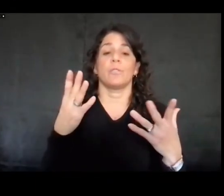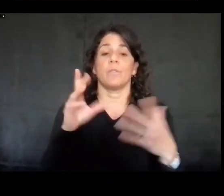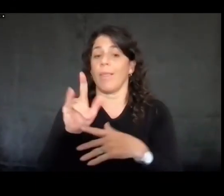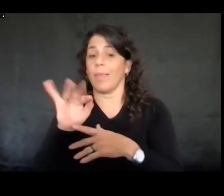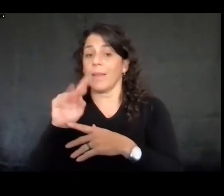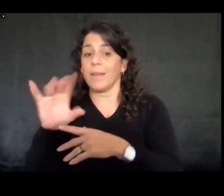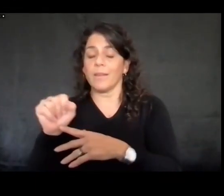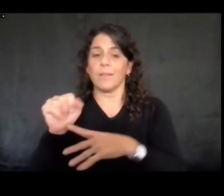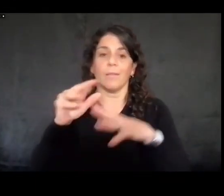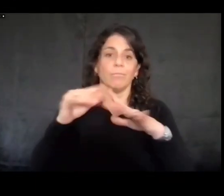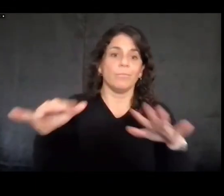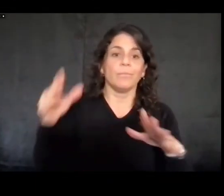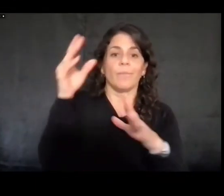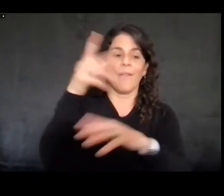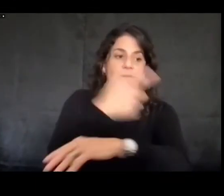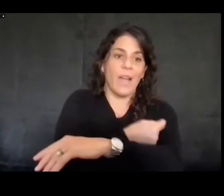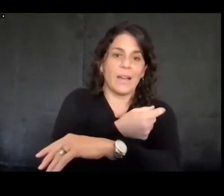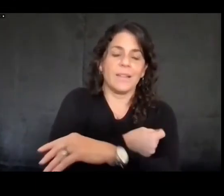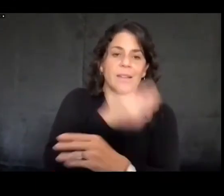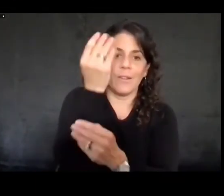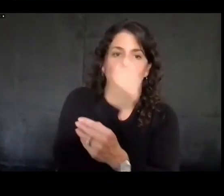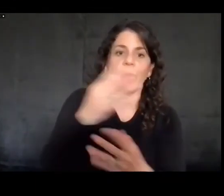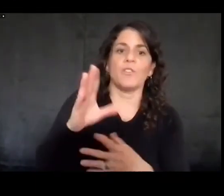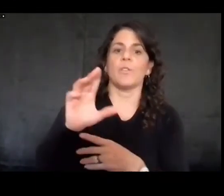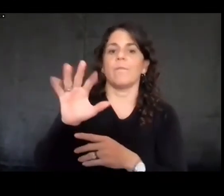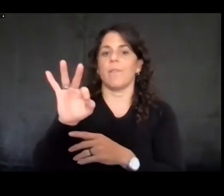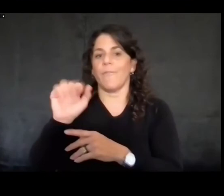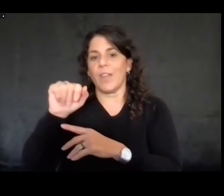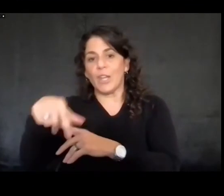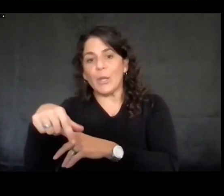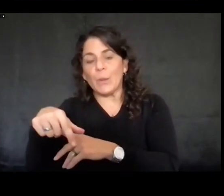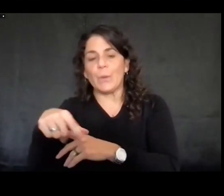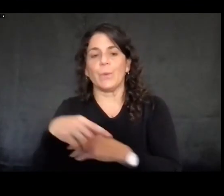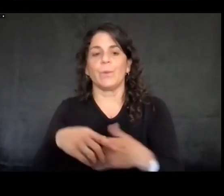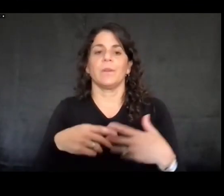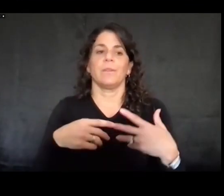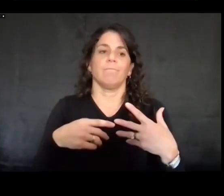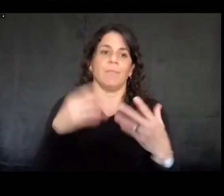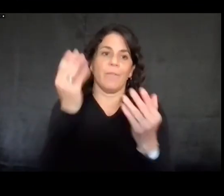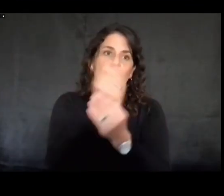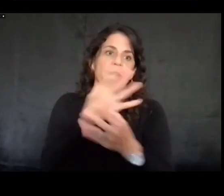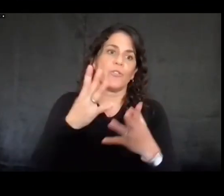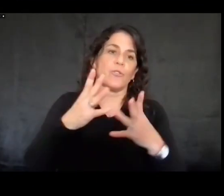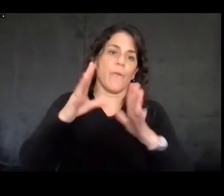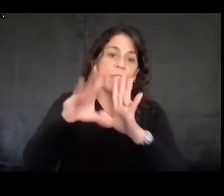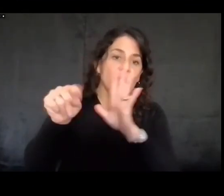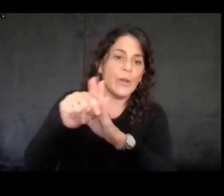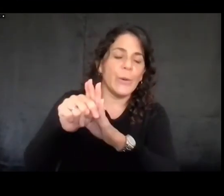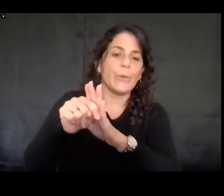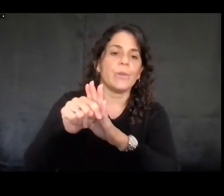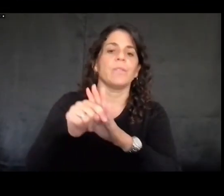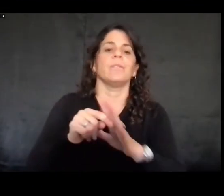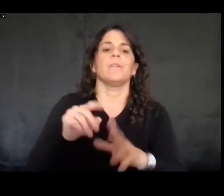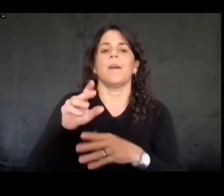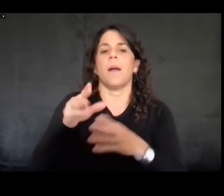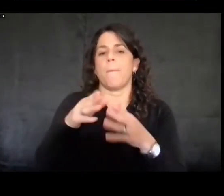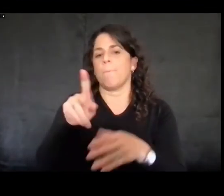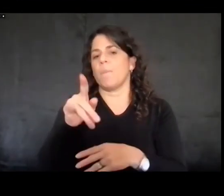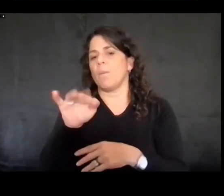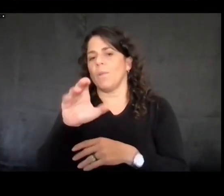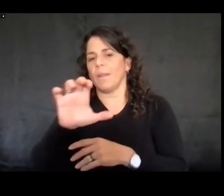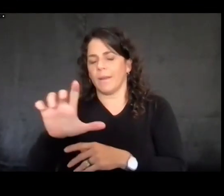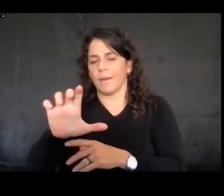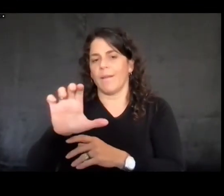en el tablero de salud información de vídeos por favor vaya